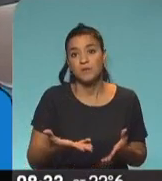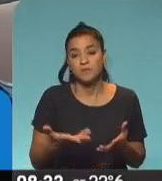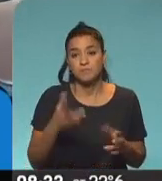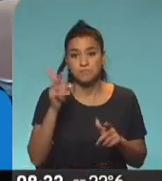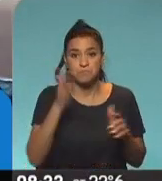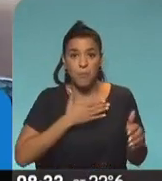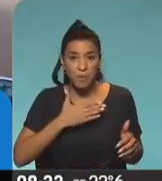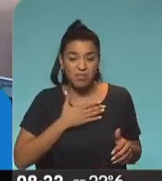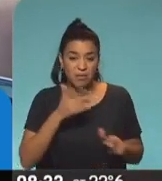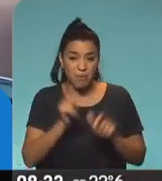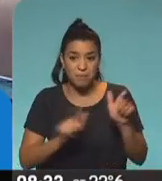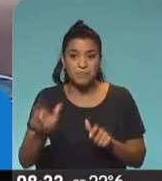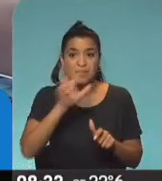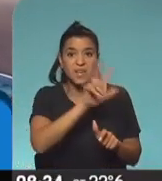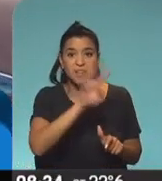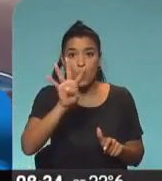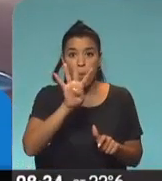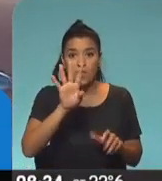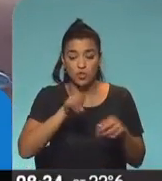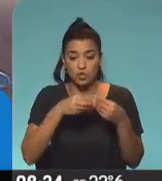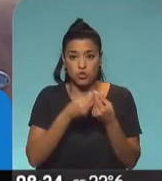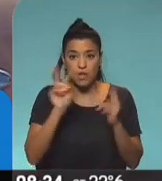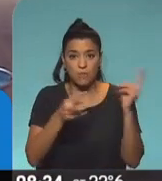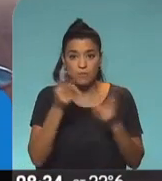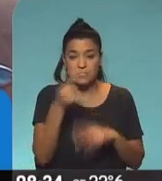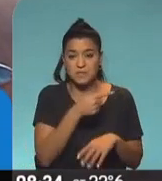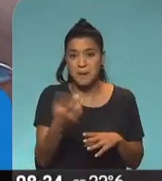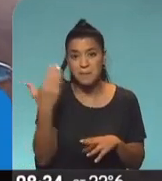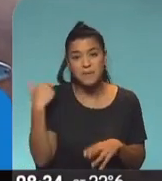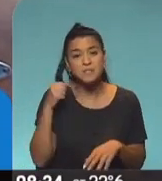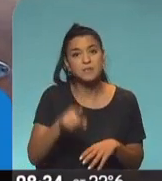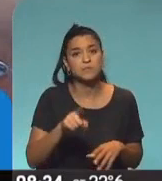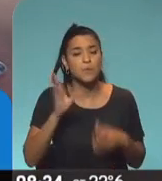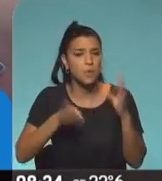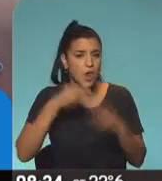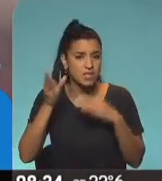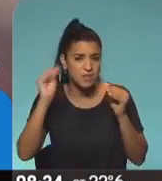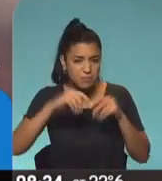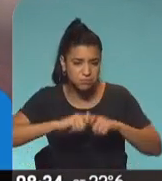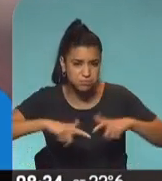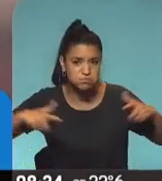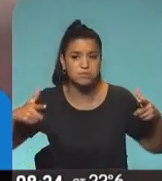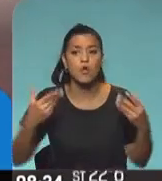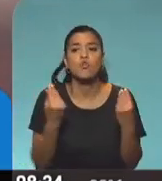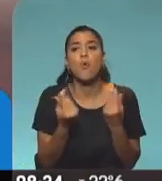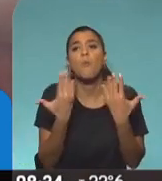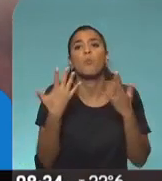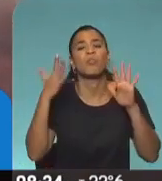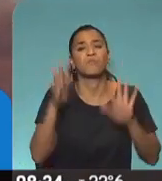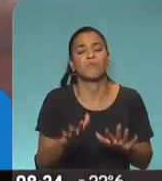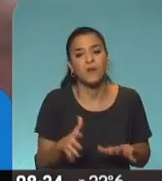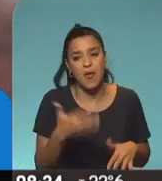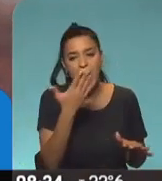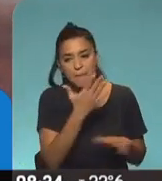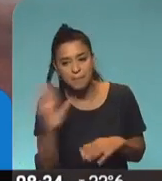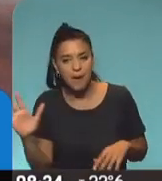de víctimas civiles. Fueron 34 la semana pasada. Esto tiene que ver con esta escalada de violencia. ¿Cómo creen ustedes que esto se puede frenar más allá de